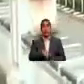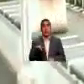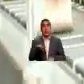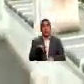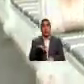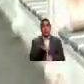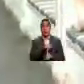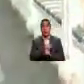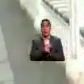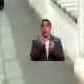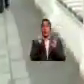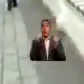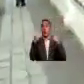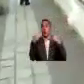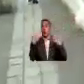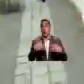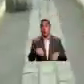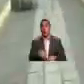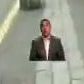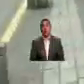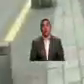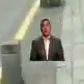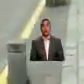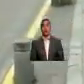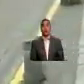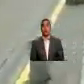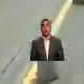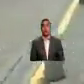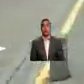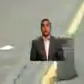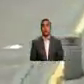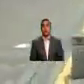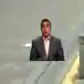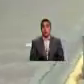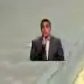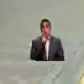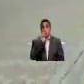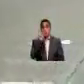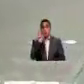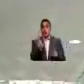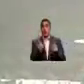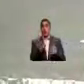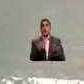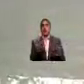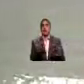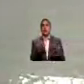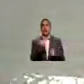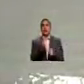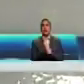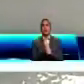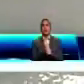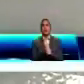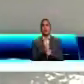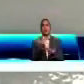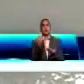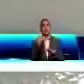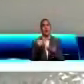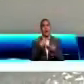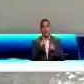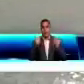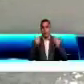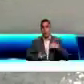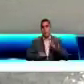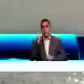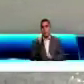mañana siempre la gente prepara sus acciones para salir a los trabajos y todo, ¿no?